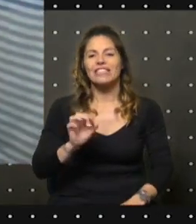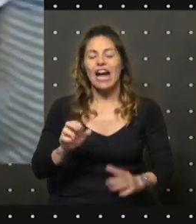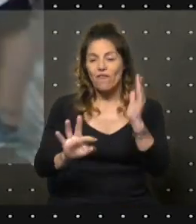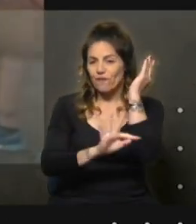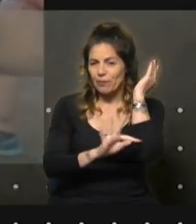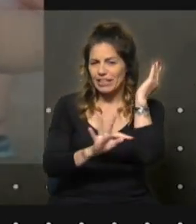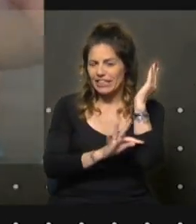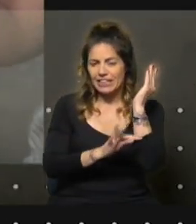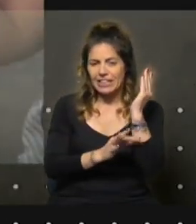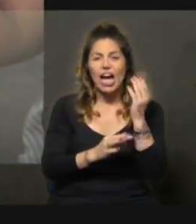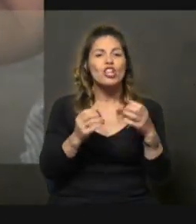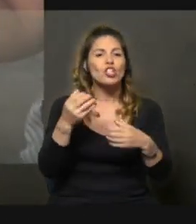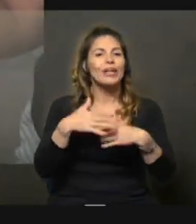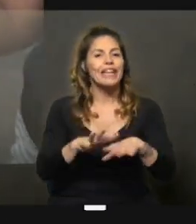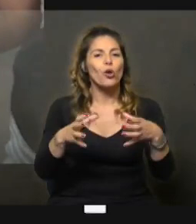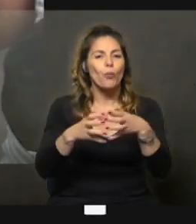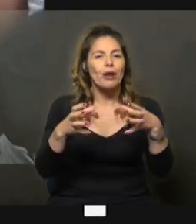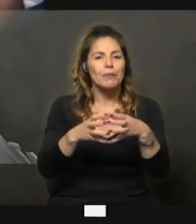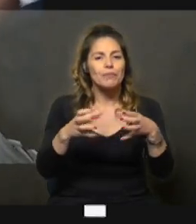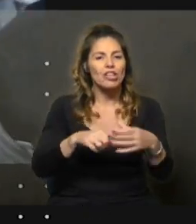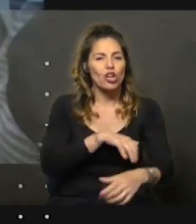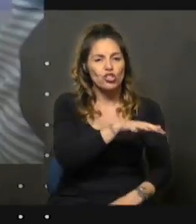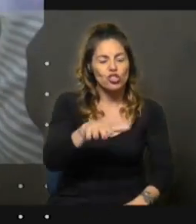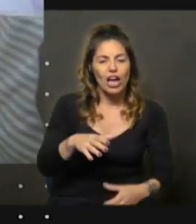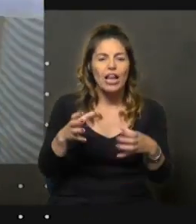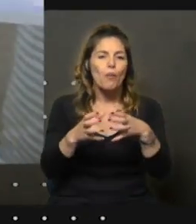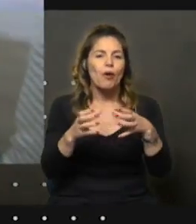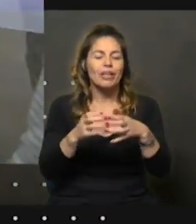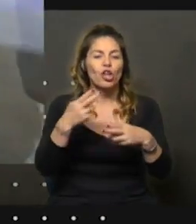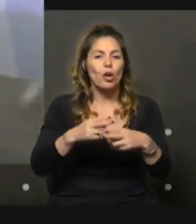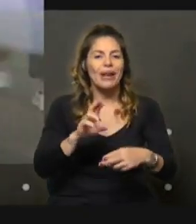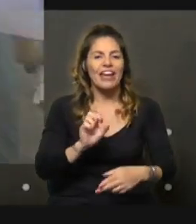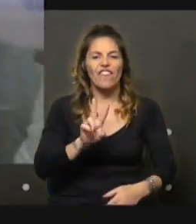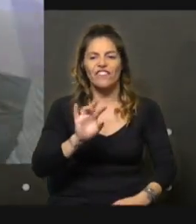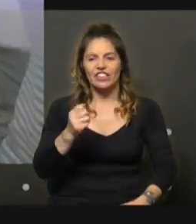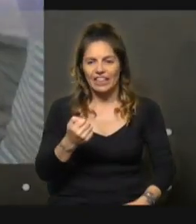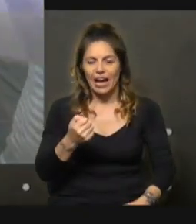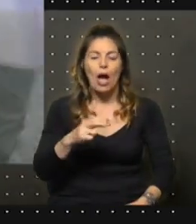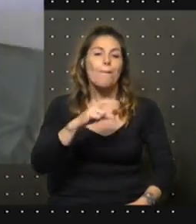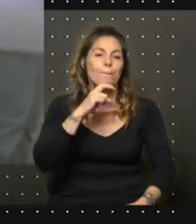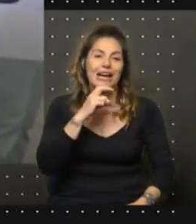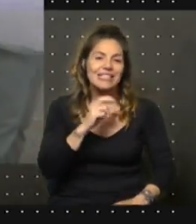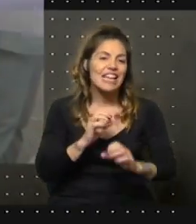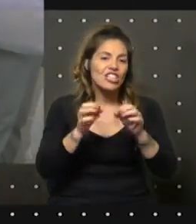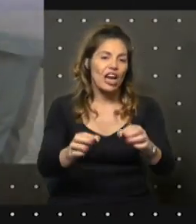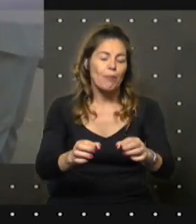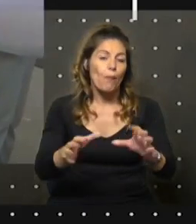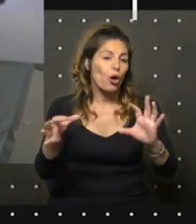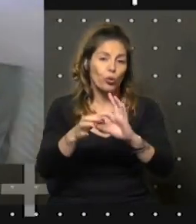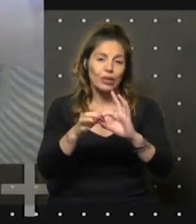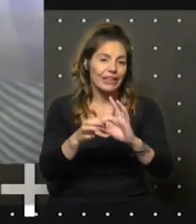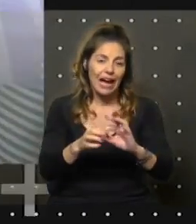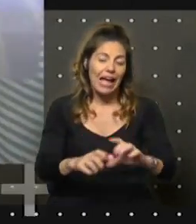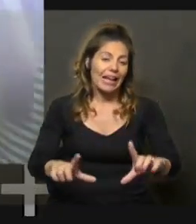y foro parte de un movimiento social que se llama movimiento evita masa es el candidato Al que llegamos por unidad es el candidato que podía ganar